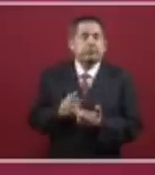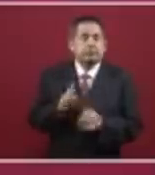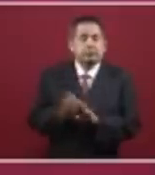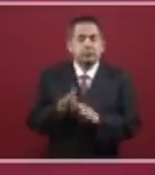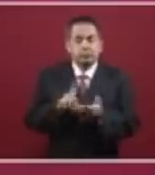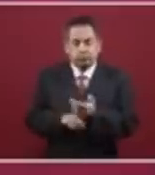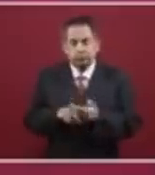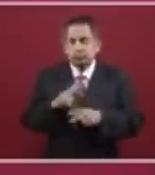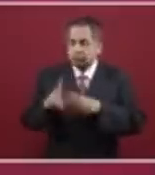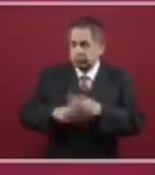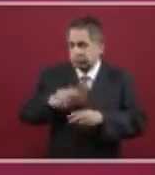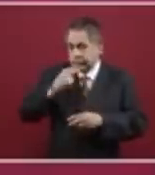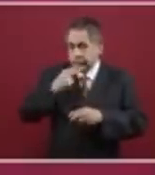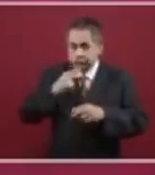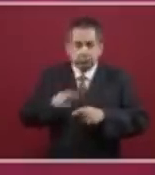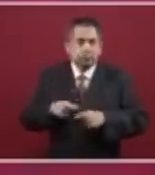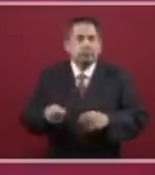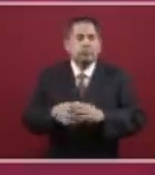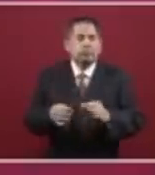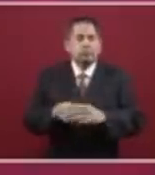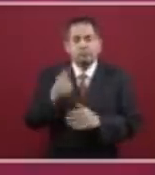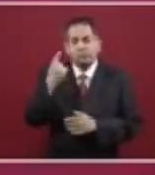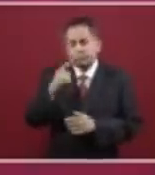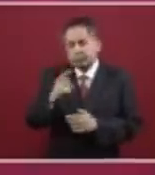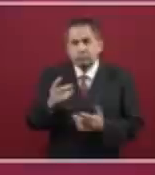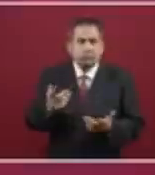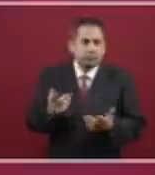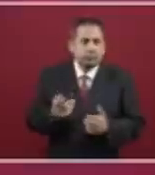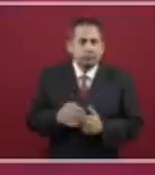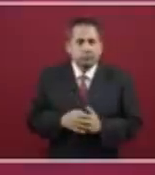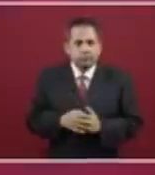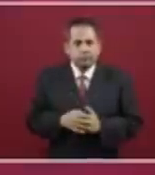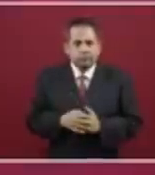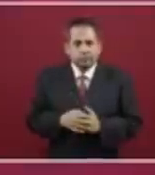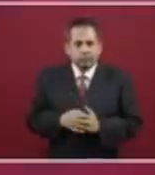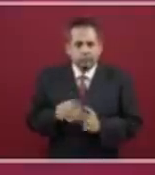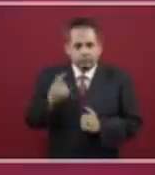que se va a utilizar para